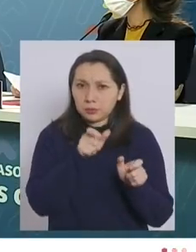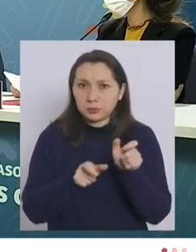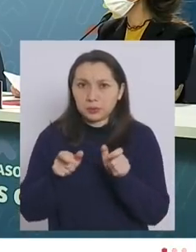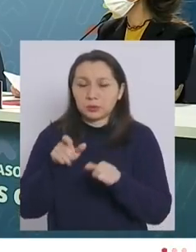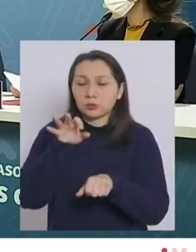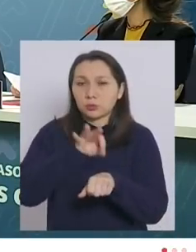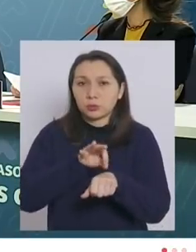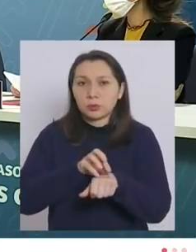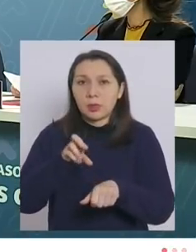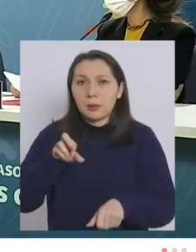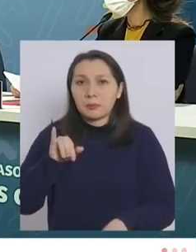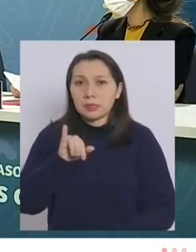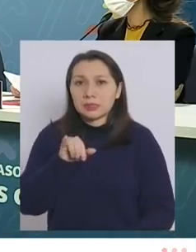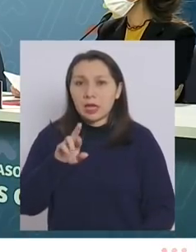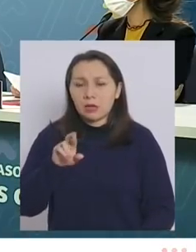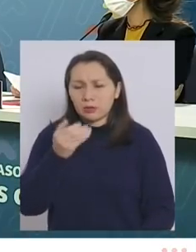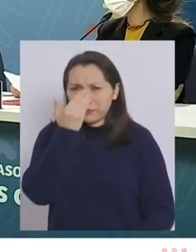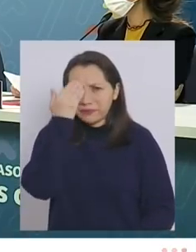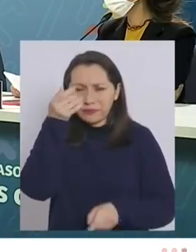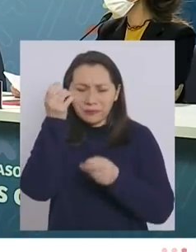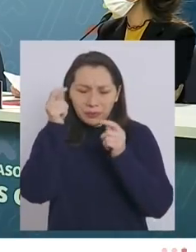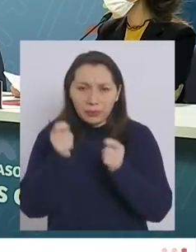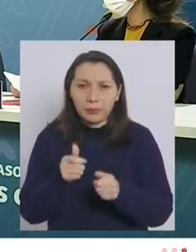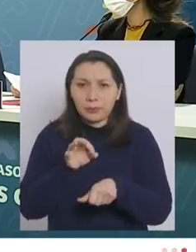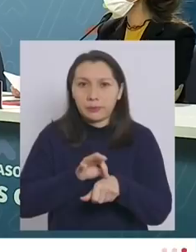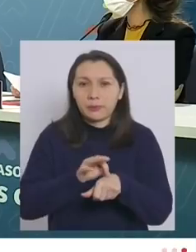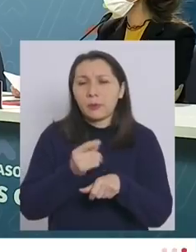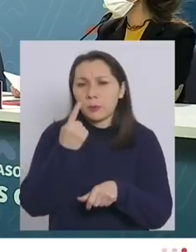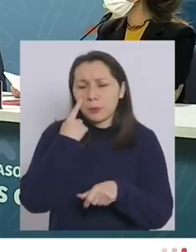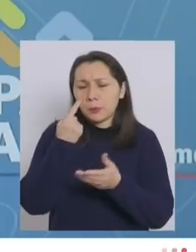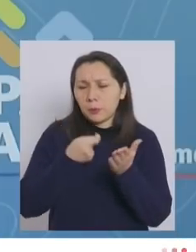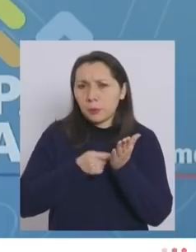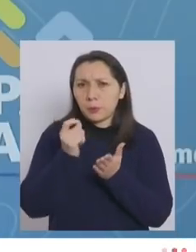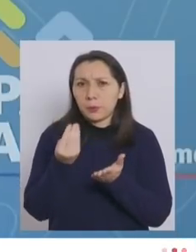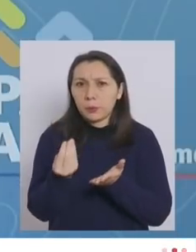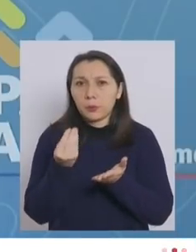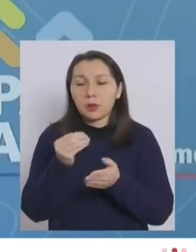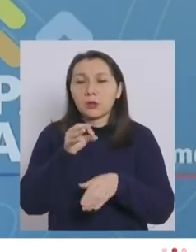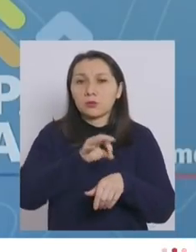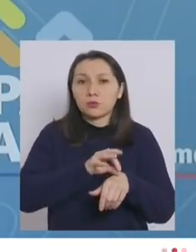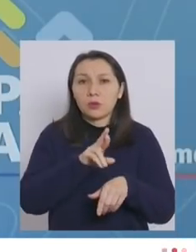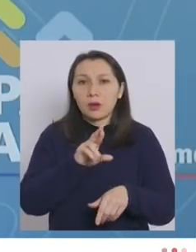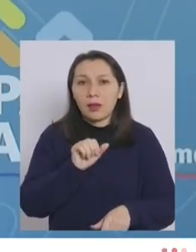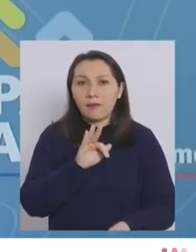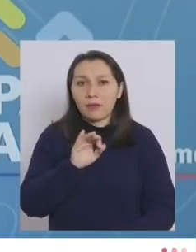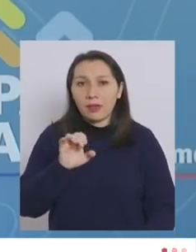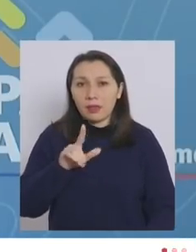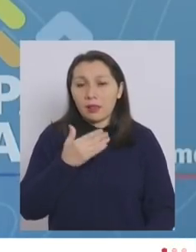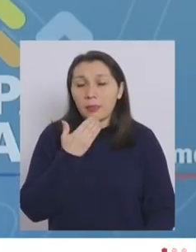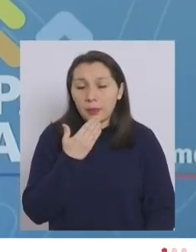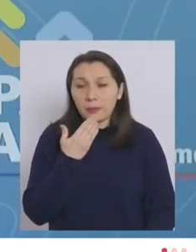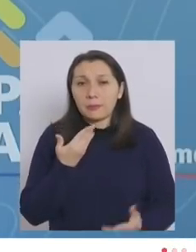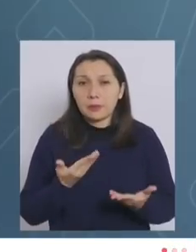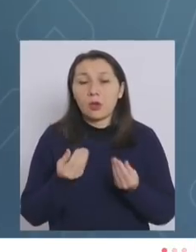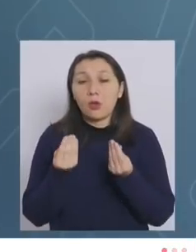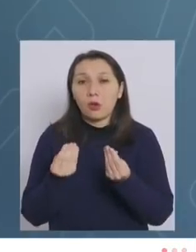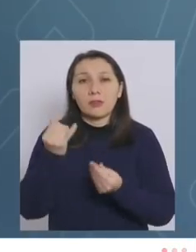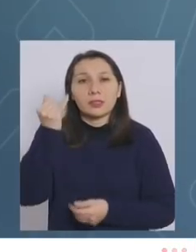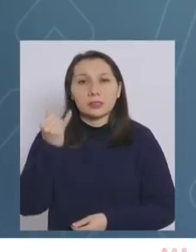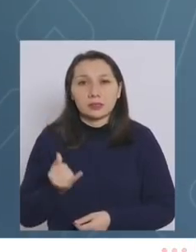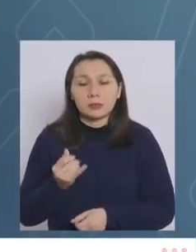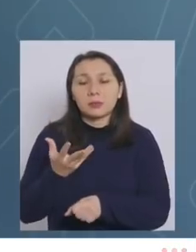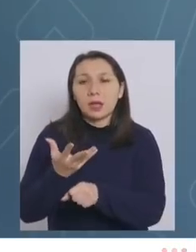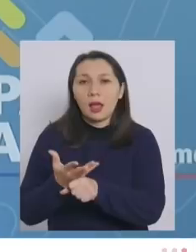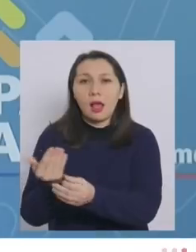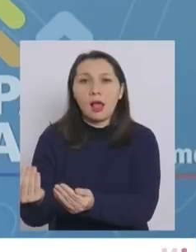La doctora Pizarro es una gran especialista, reconocida. Rafael también. Y obviamente que siempre